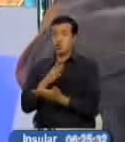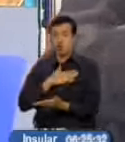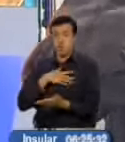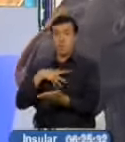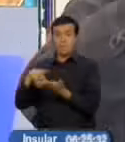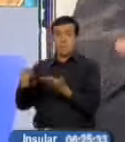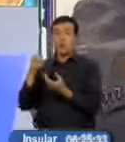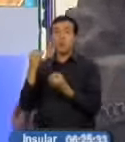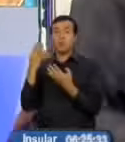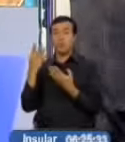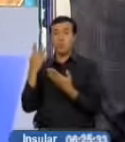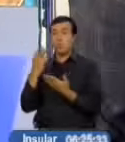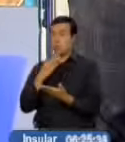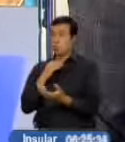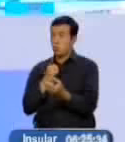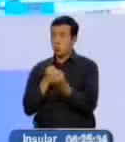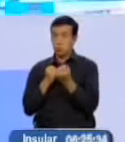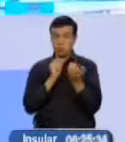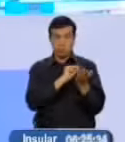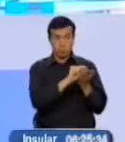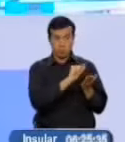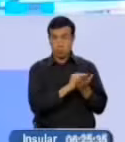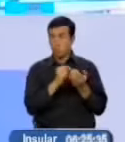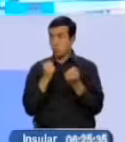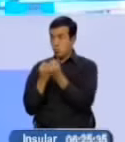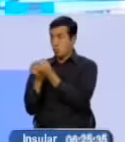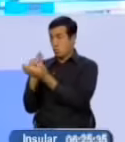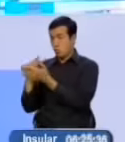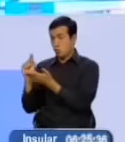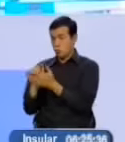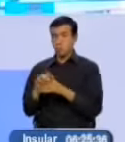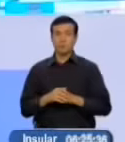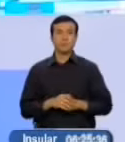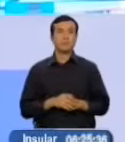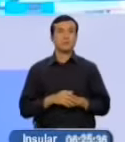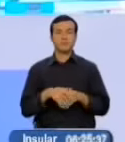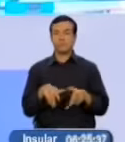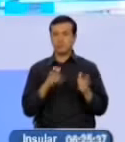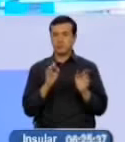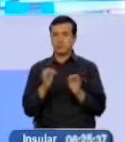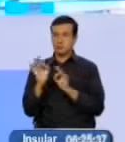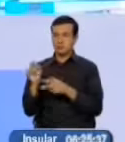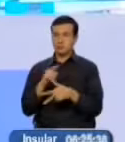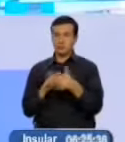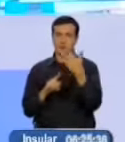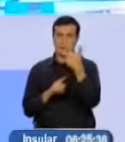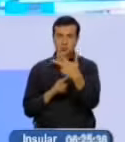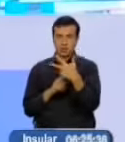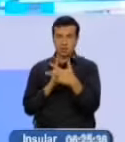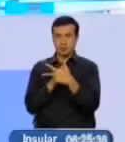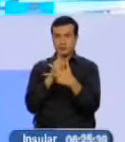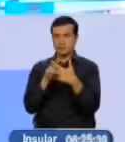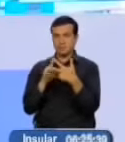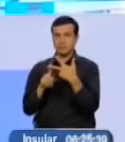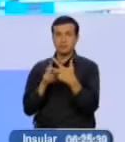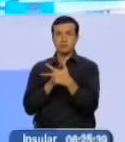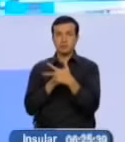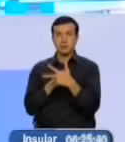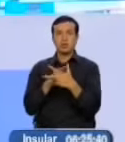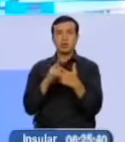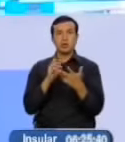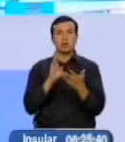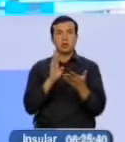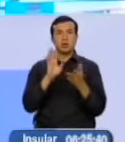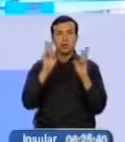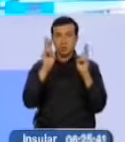una prima llamada aporte. Aporte. Aquí existen ciudadanos que tienen tres tipos de coberturas. Pagan una medicina prepagada como un seguro